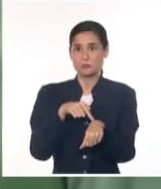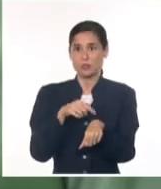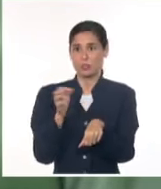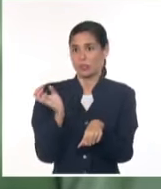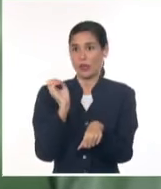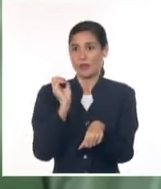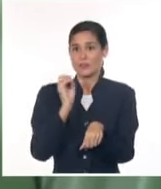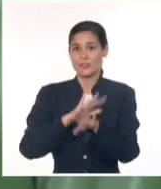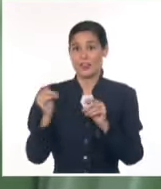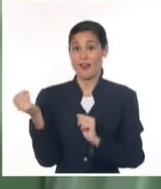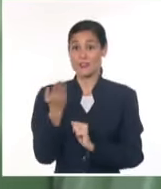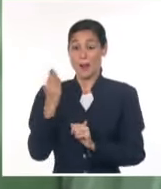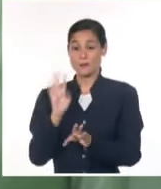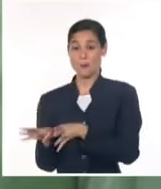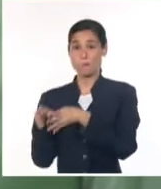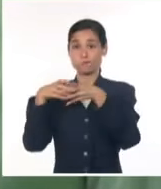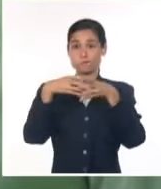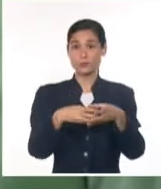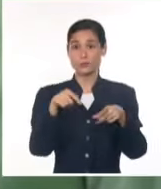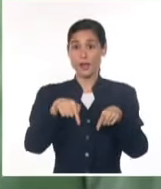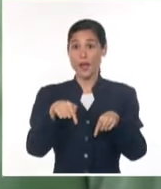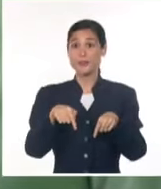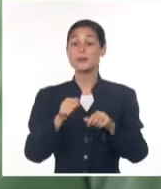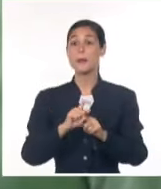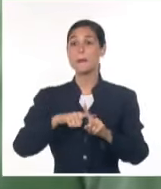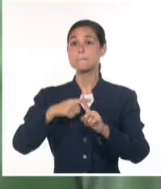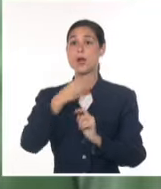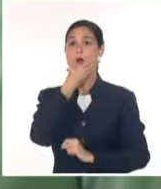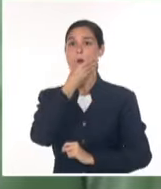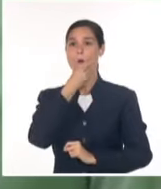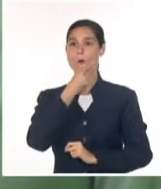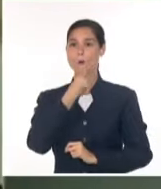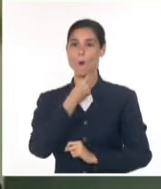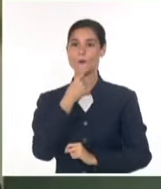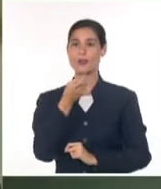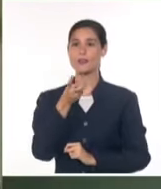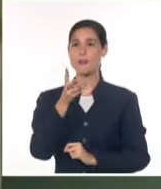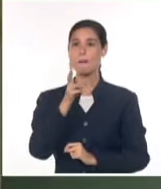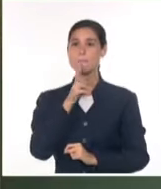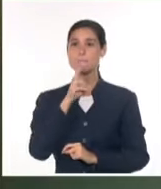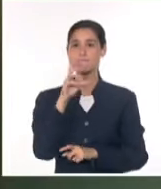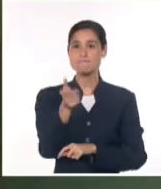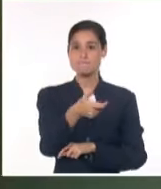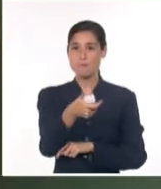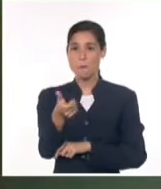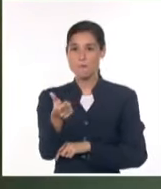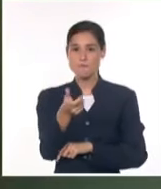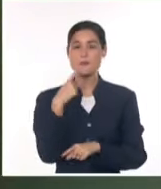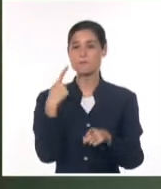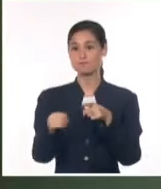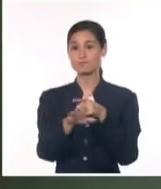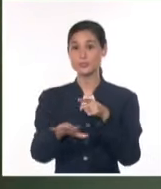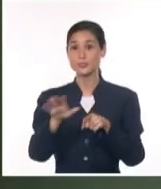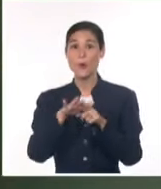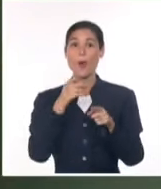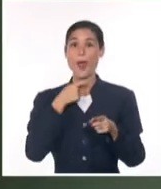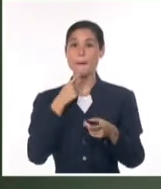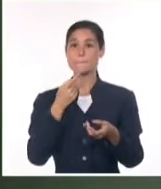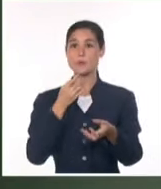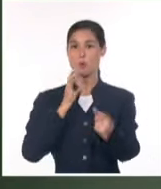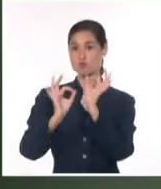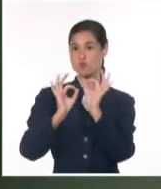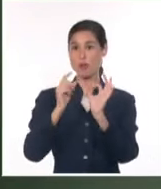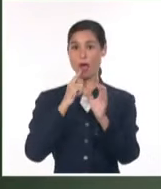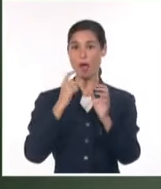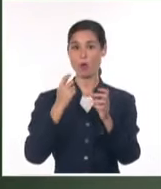un comando de bomberos que aseguraron y fijaron la puerta, que no tuvo más afectación durante